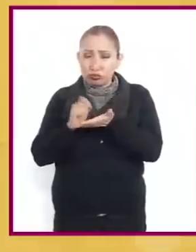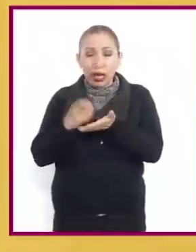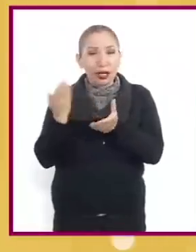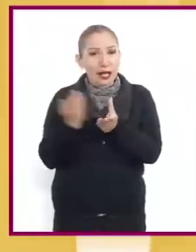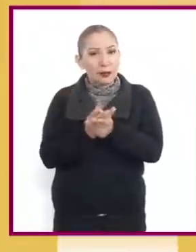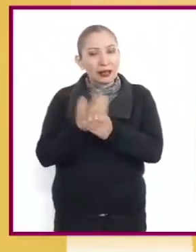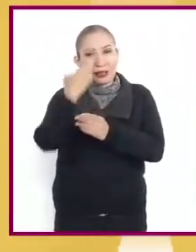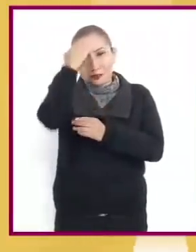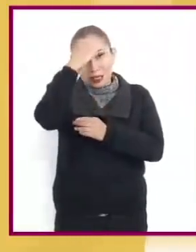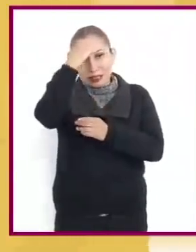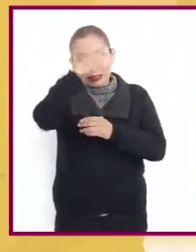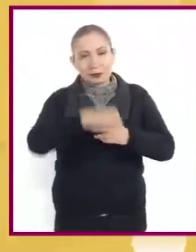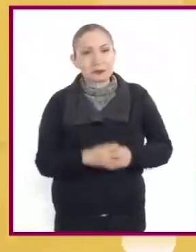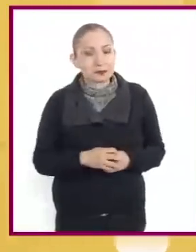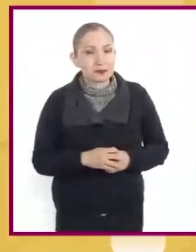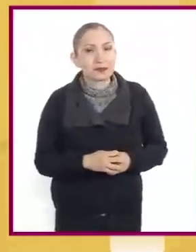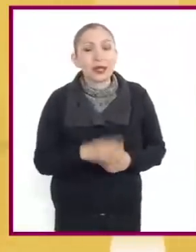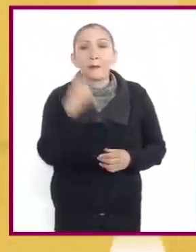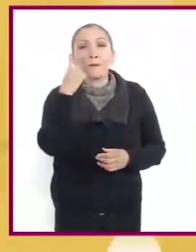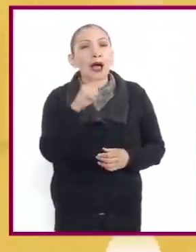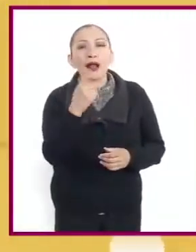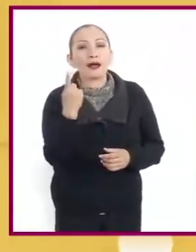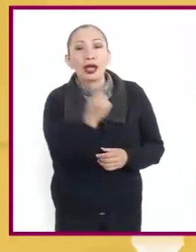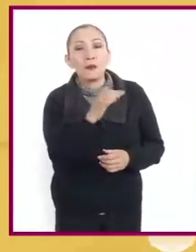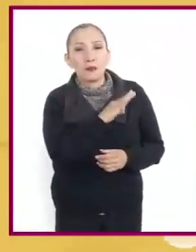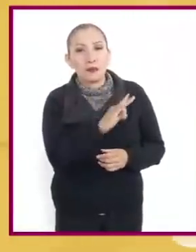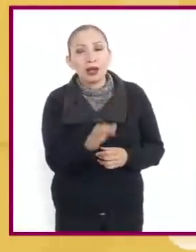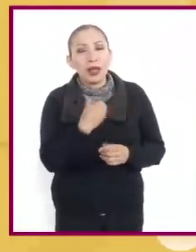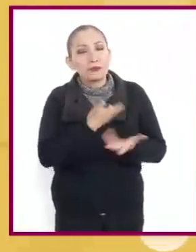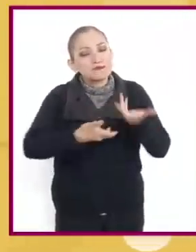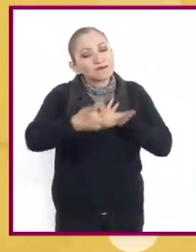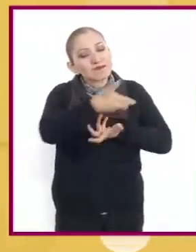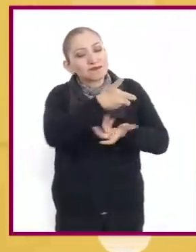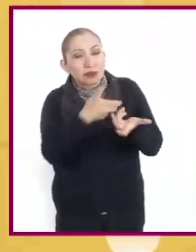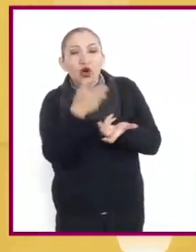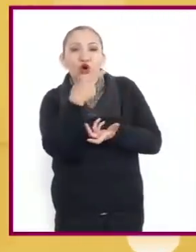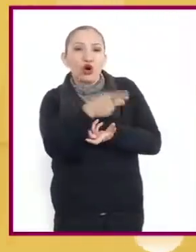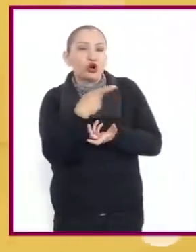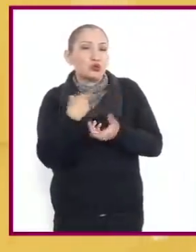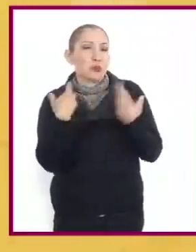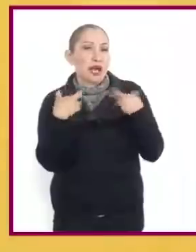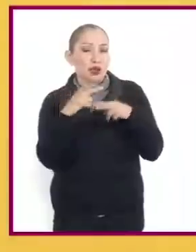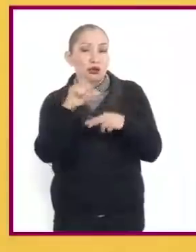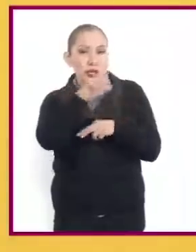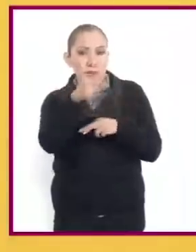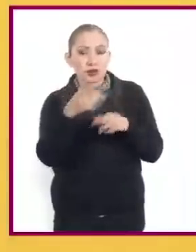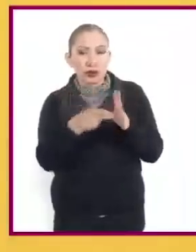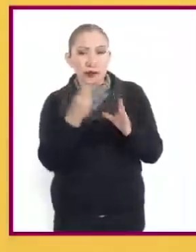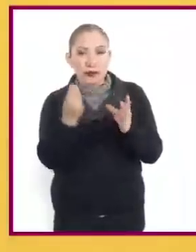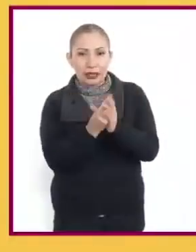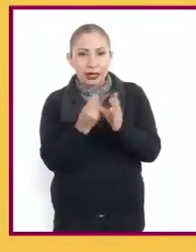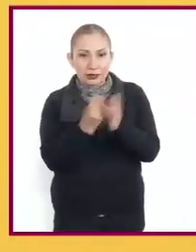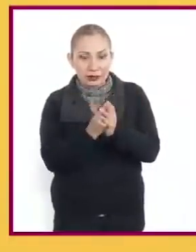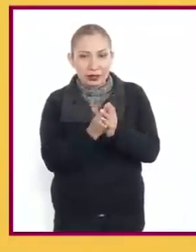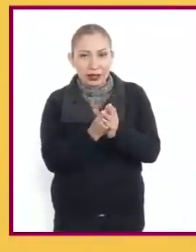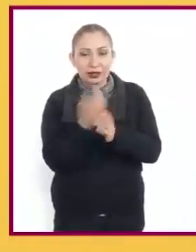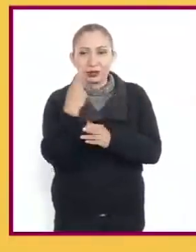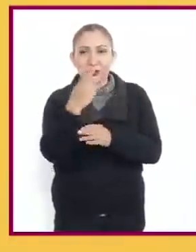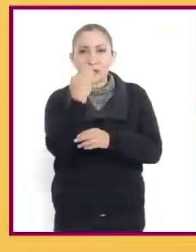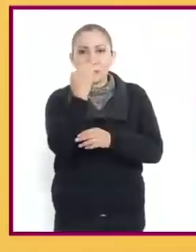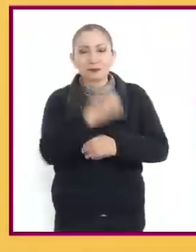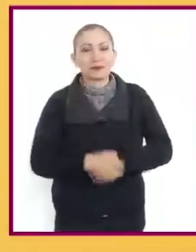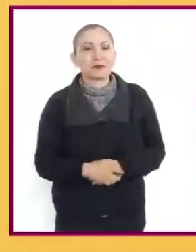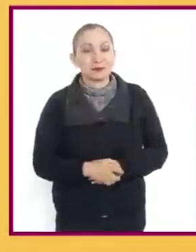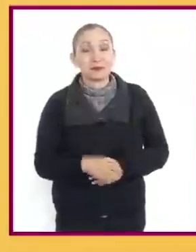a la carpeta de experiencias, a fin de que puedan compartirlos con su docente cuando se reanuden las clases en sus